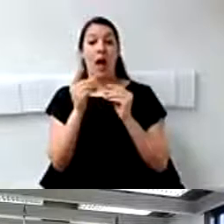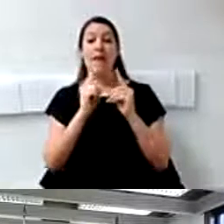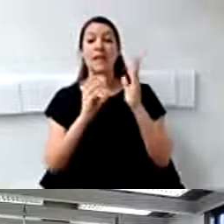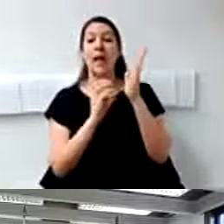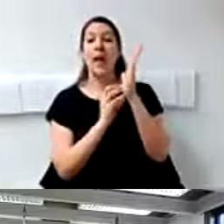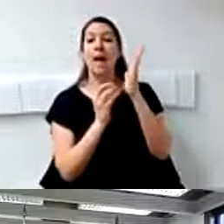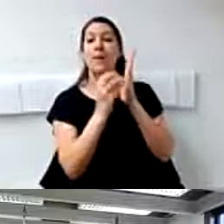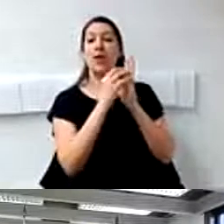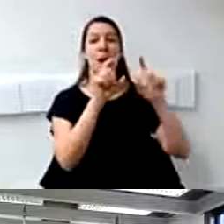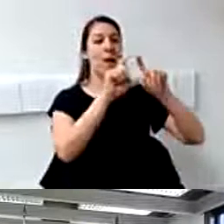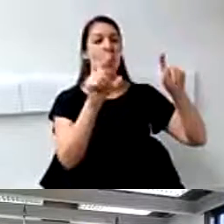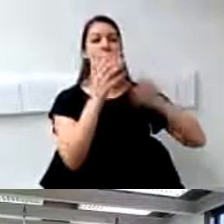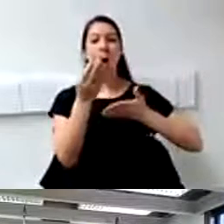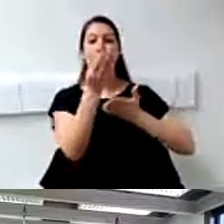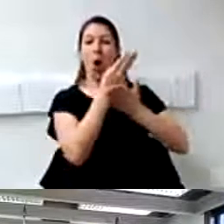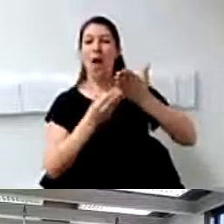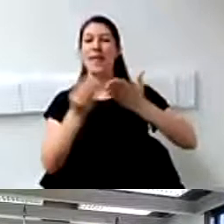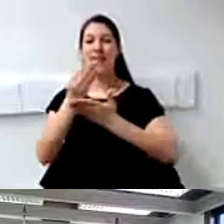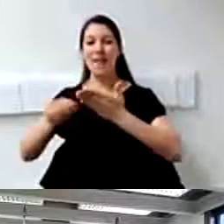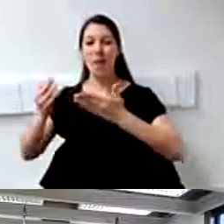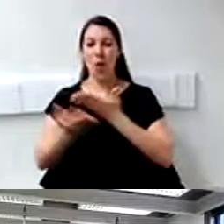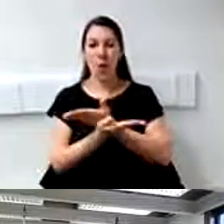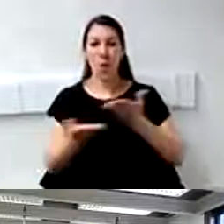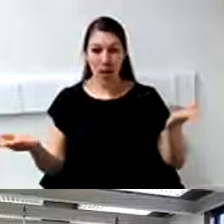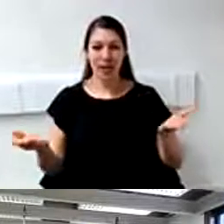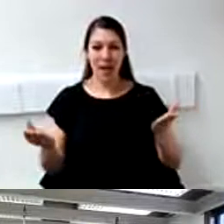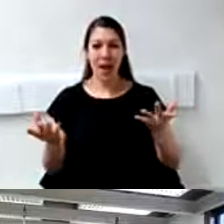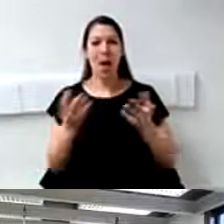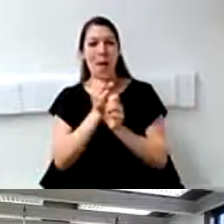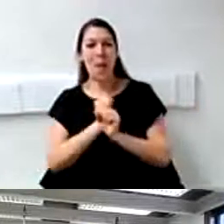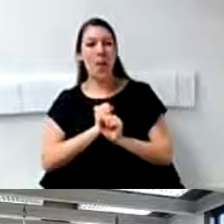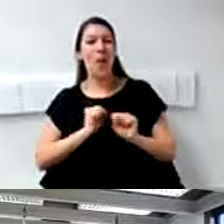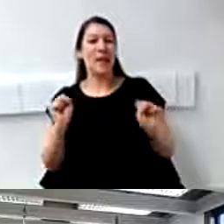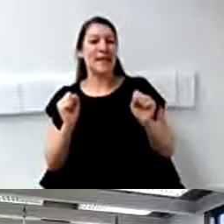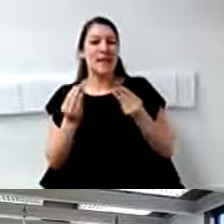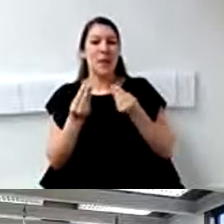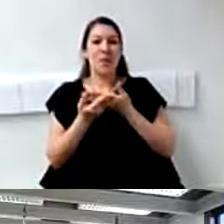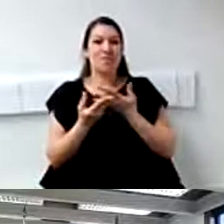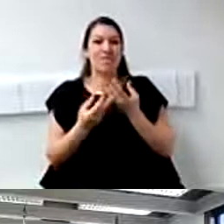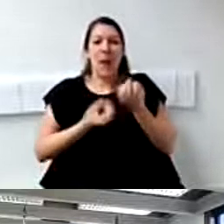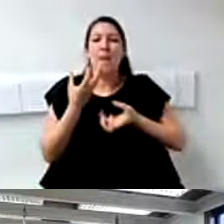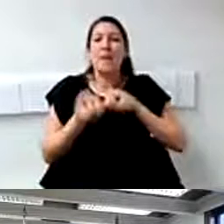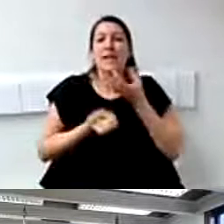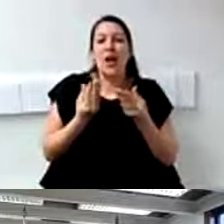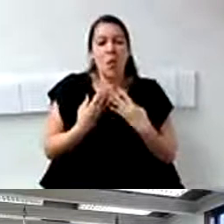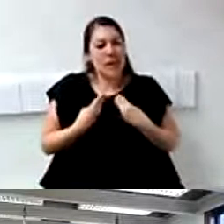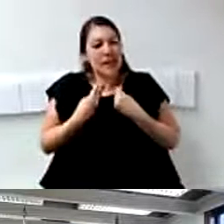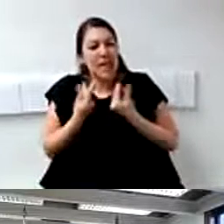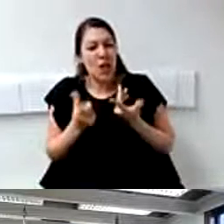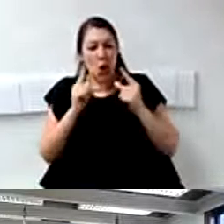pictogramas ayudan a poner en palabras lo que están sintiendo, dónde les duele. Esto está todo en